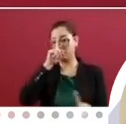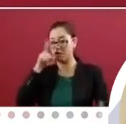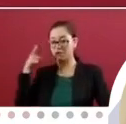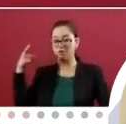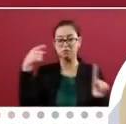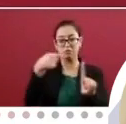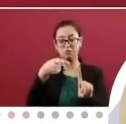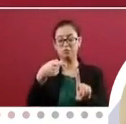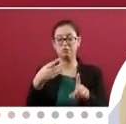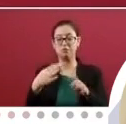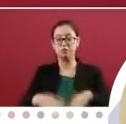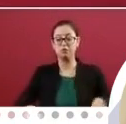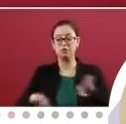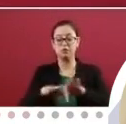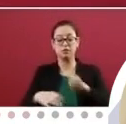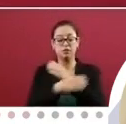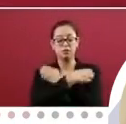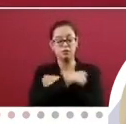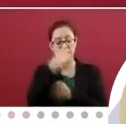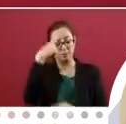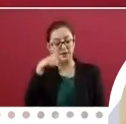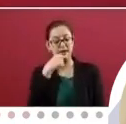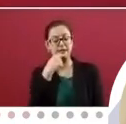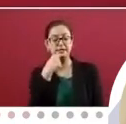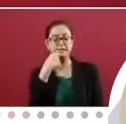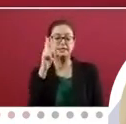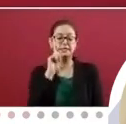en febrero, marzo